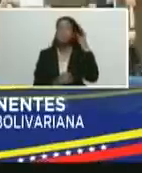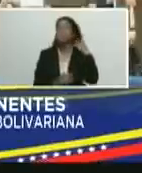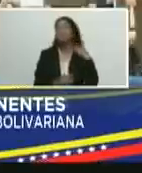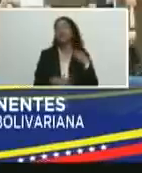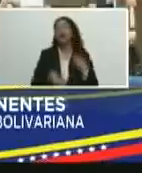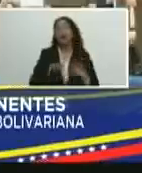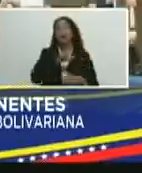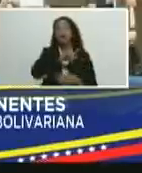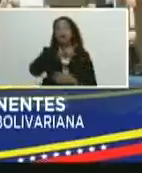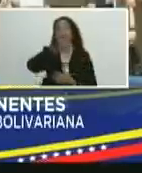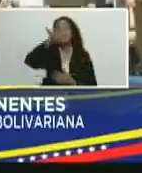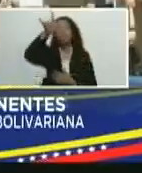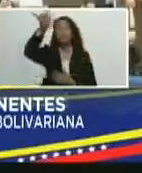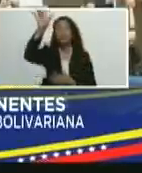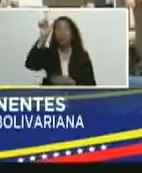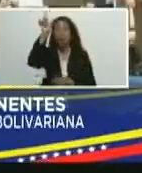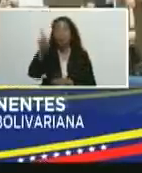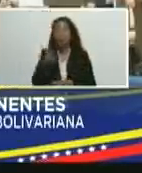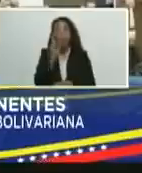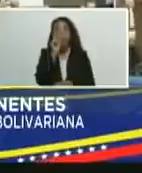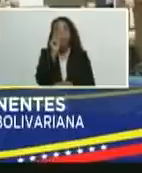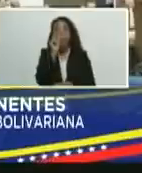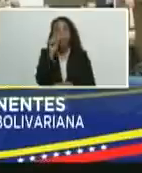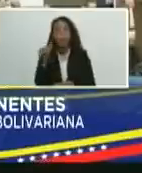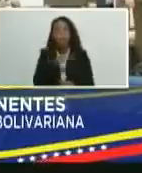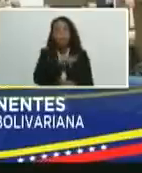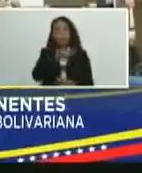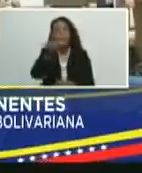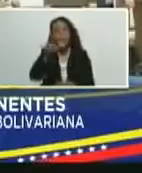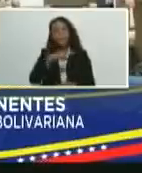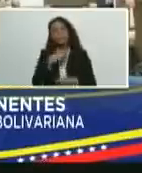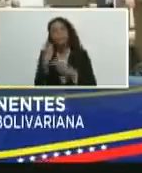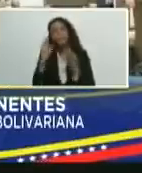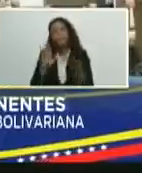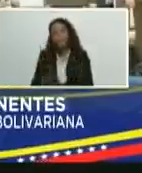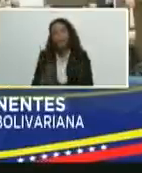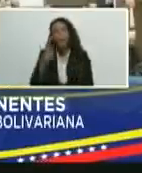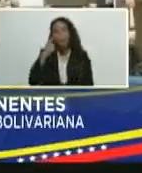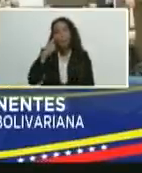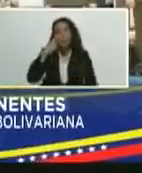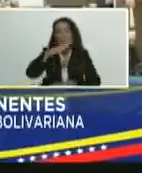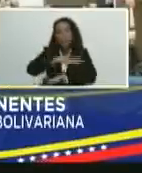a un piloto de nuestra Fuerza Aérea.